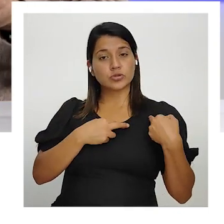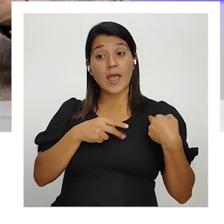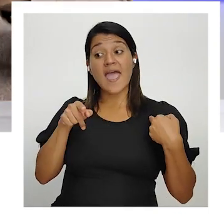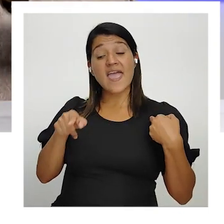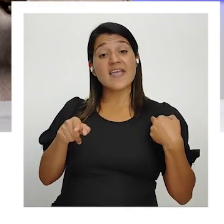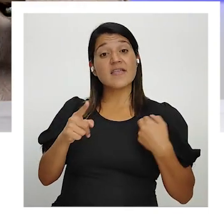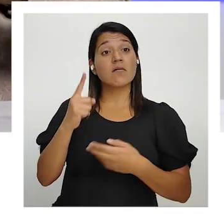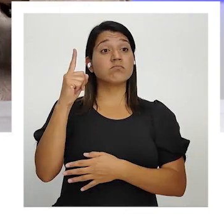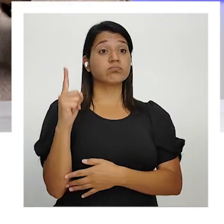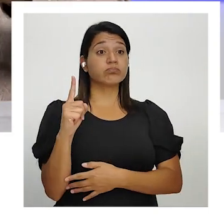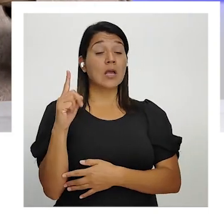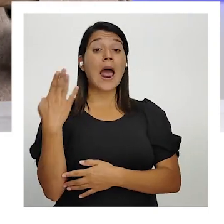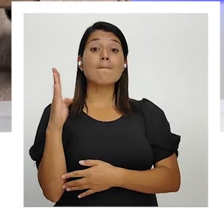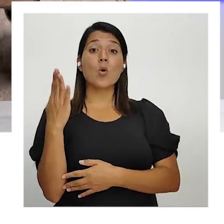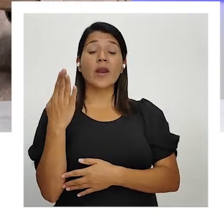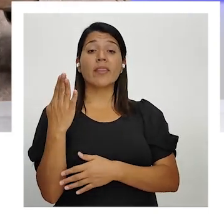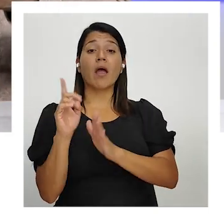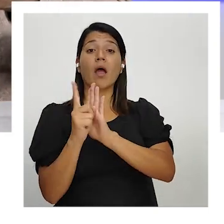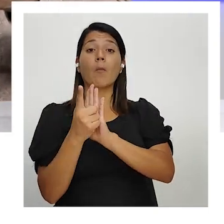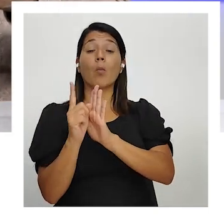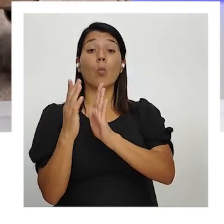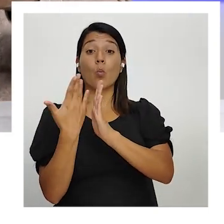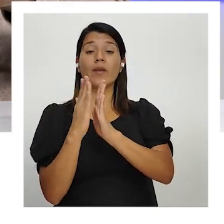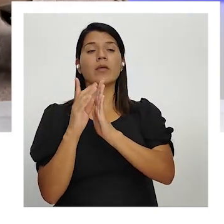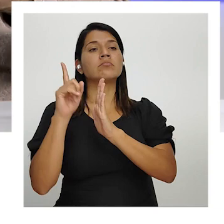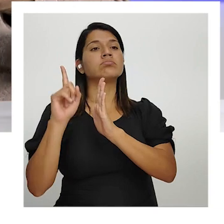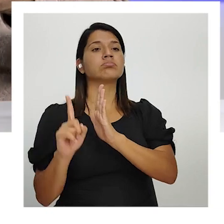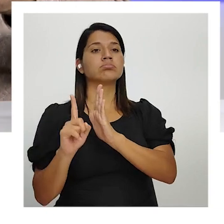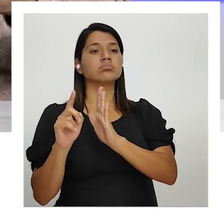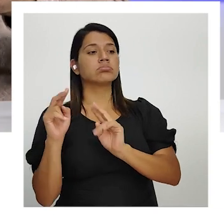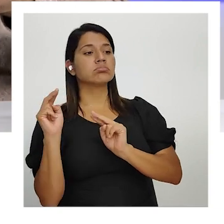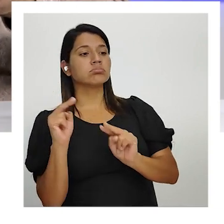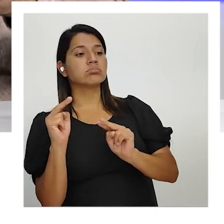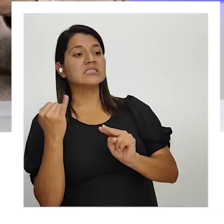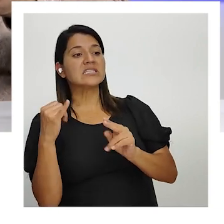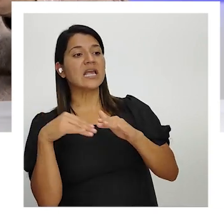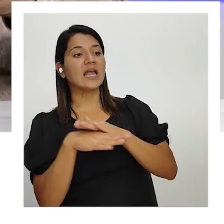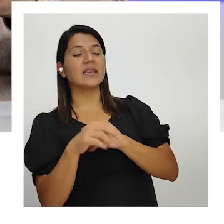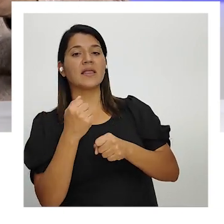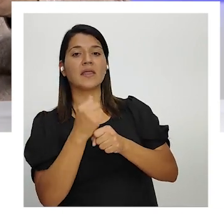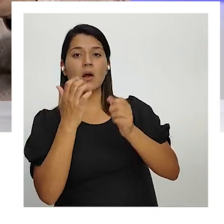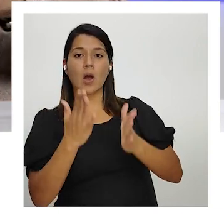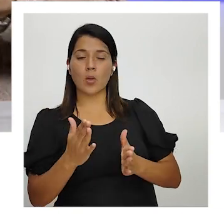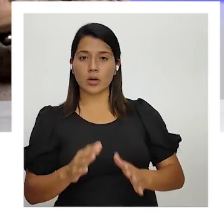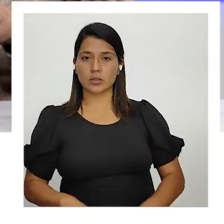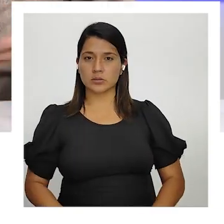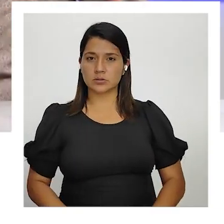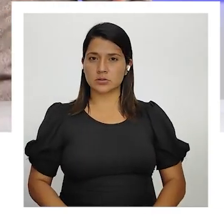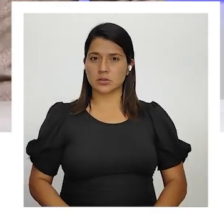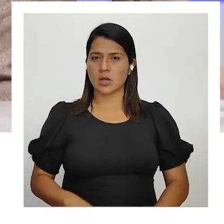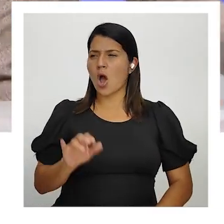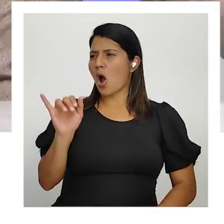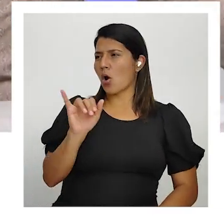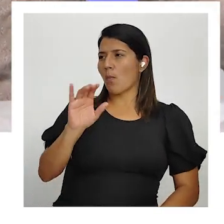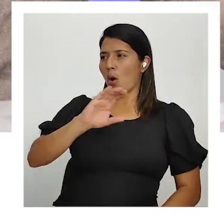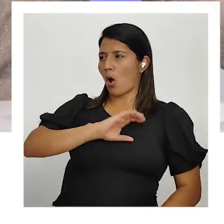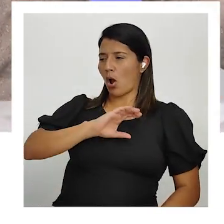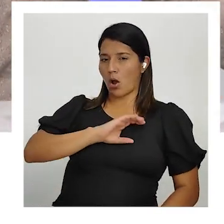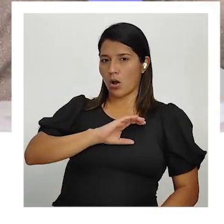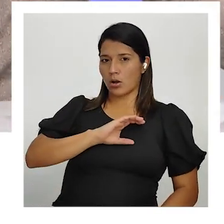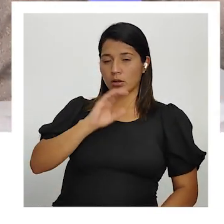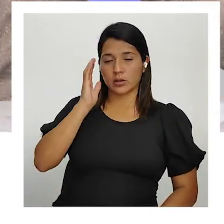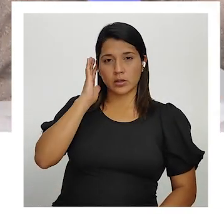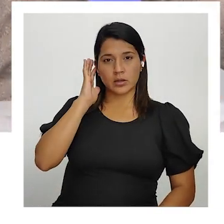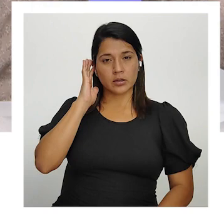alcaldía a chequear si entraban los funcionarios. Como si fueran funcionarios de seguridad, más bien.